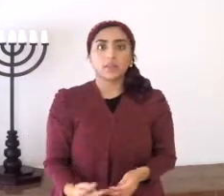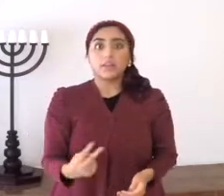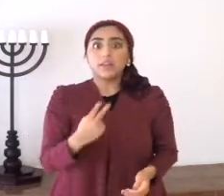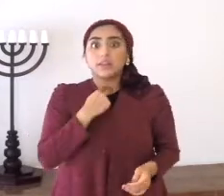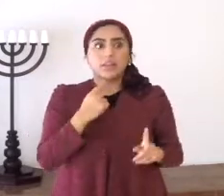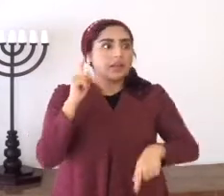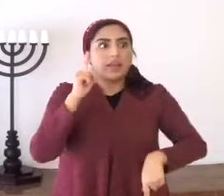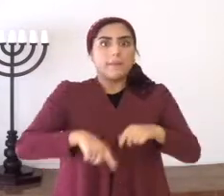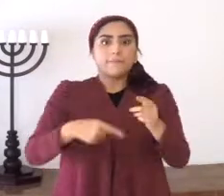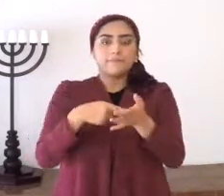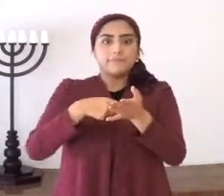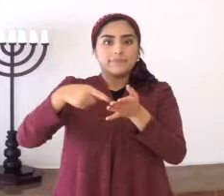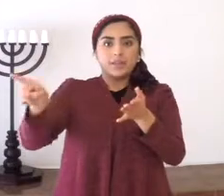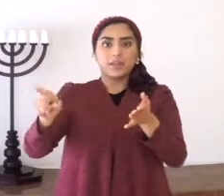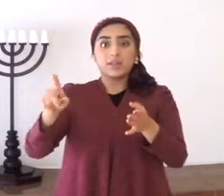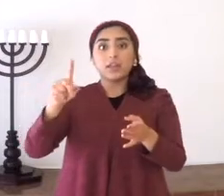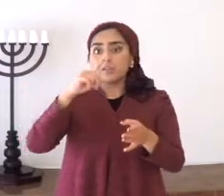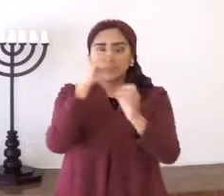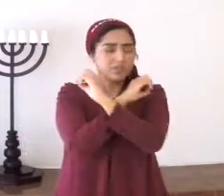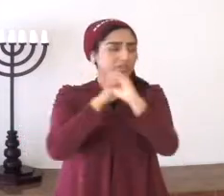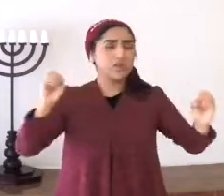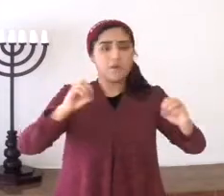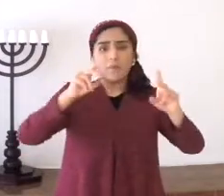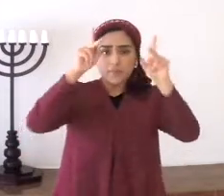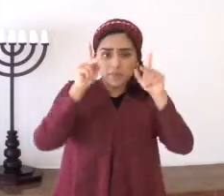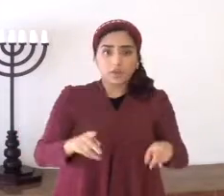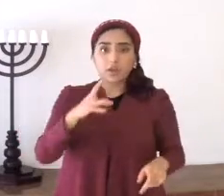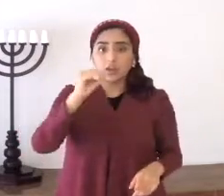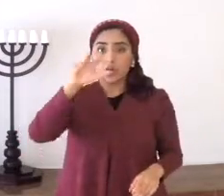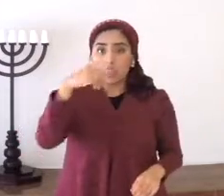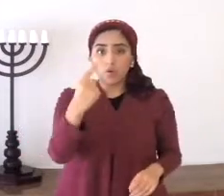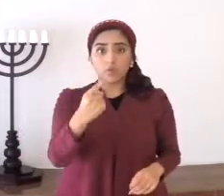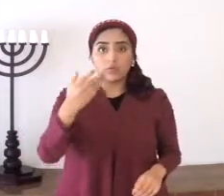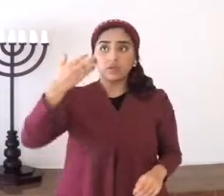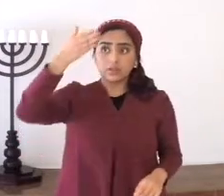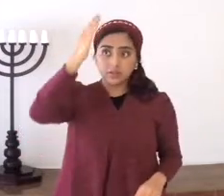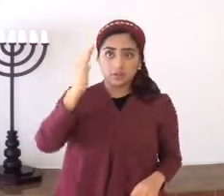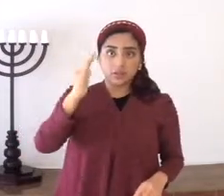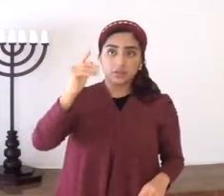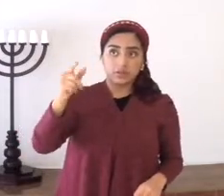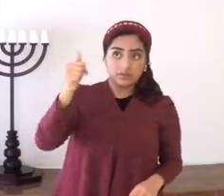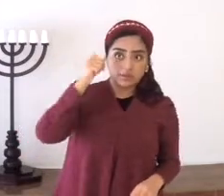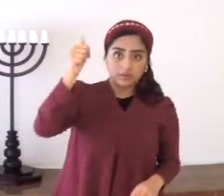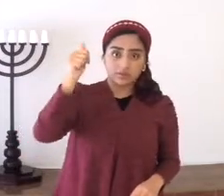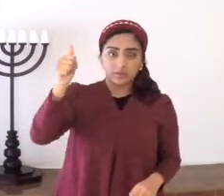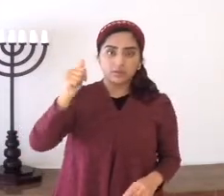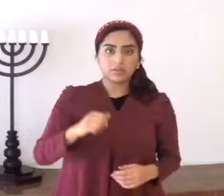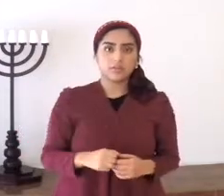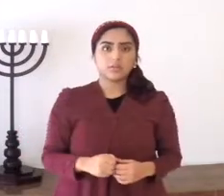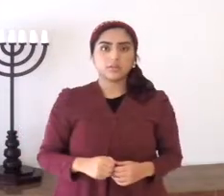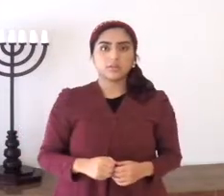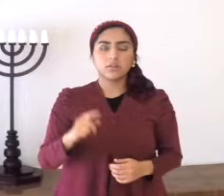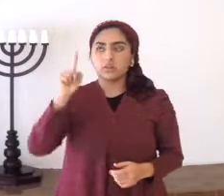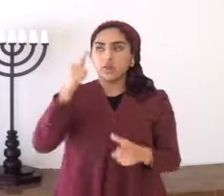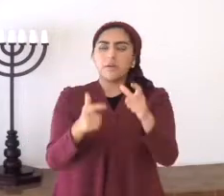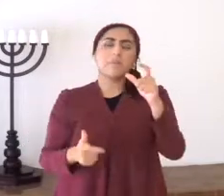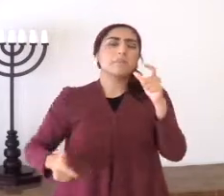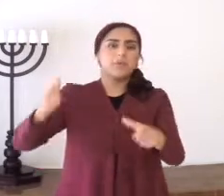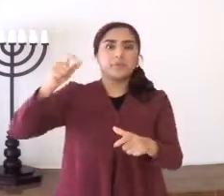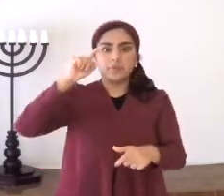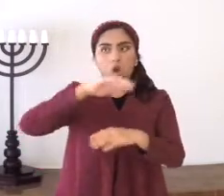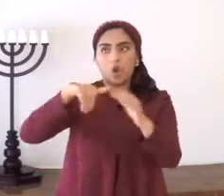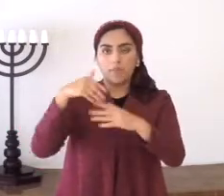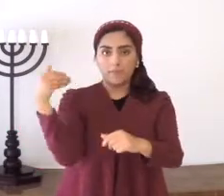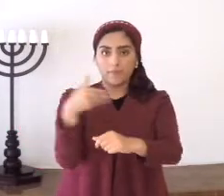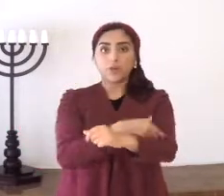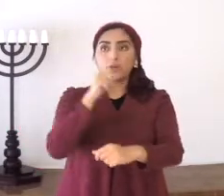el Eterno podía pagar esa deuda. La deuda era impagable por ningún ser humano y solamente